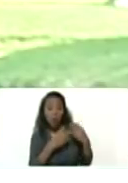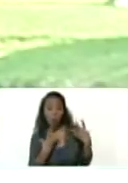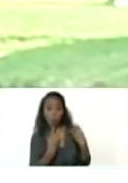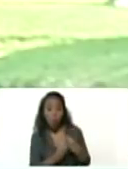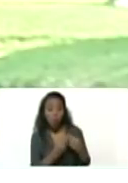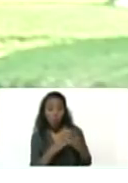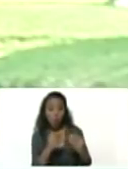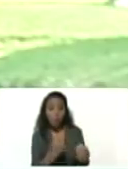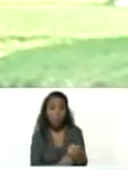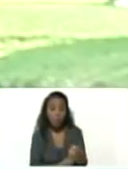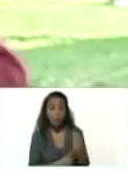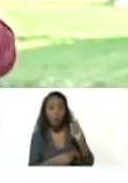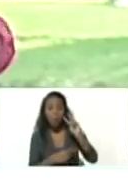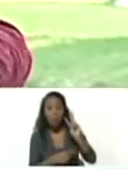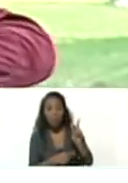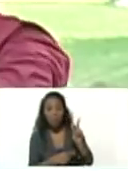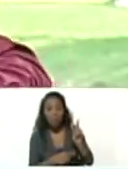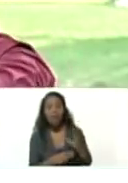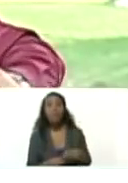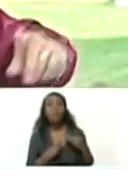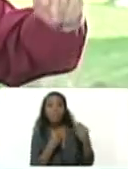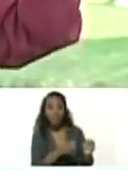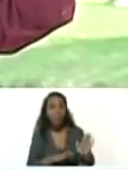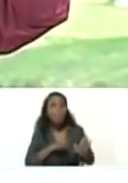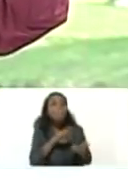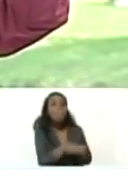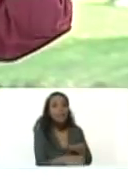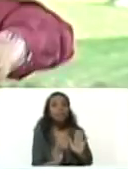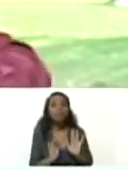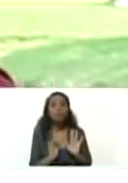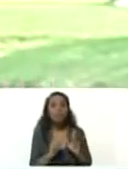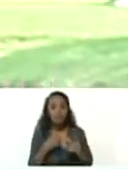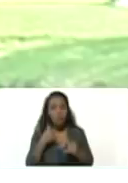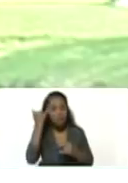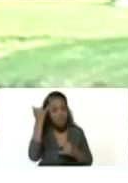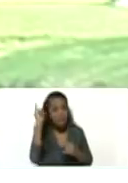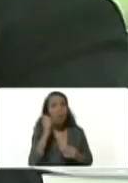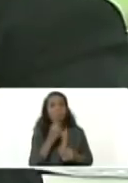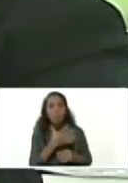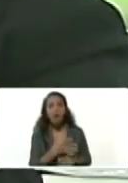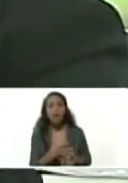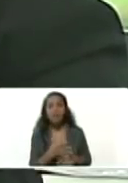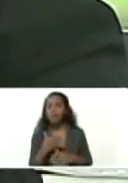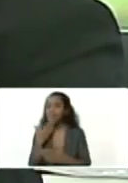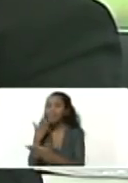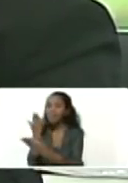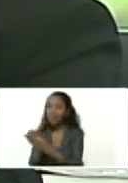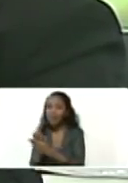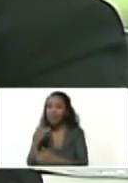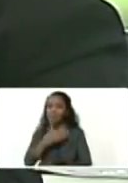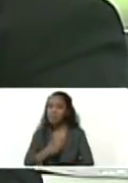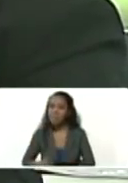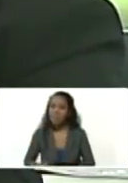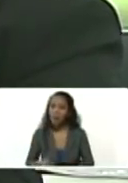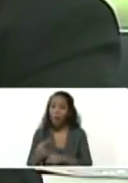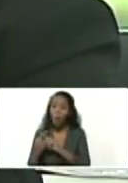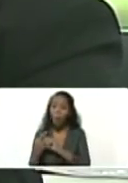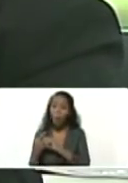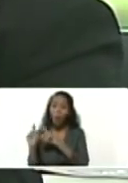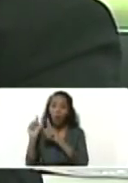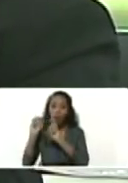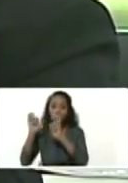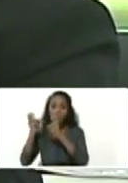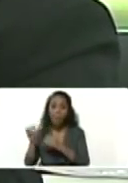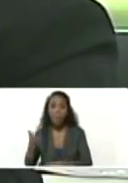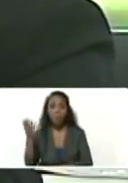nuestros hermanos, daremos el paso. Me parece muy buena idea, excelente. Gracias, presidente. Y otro tema